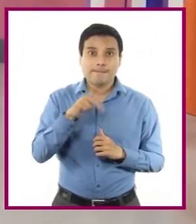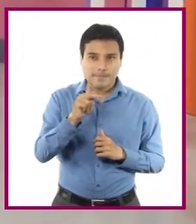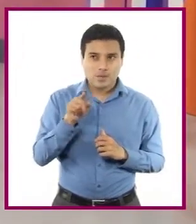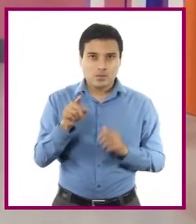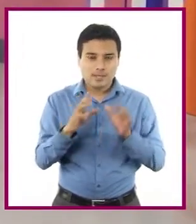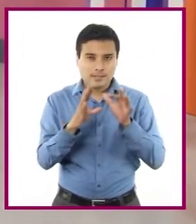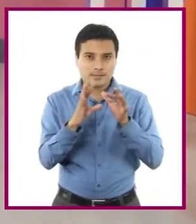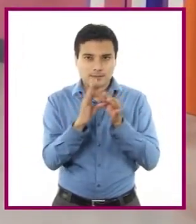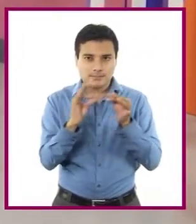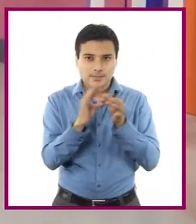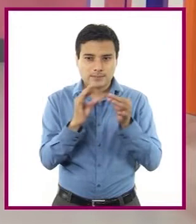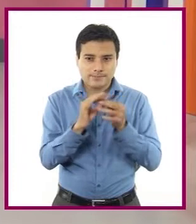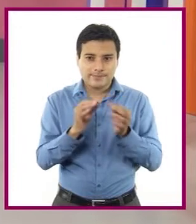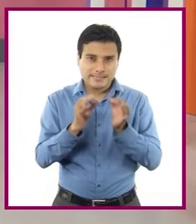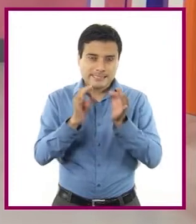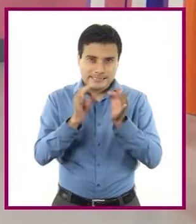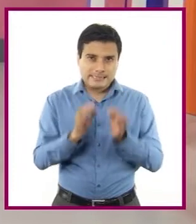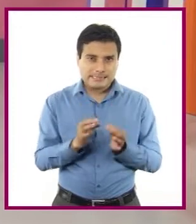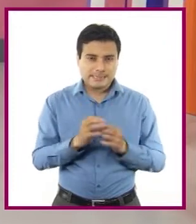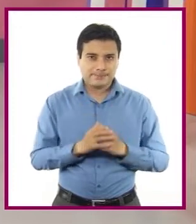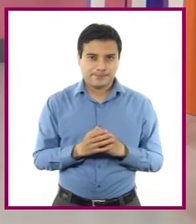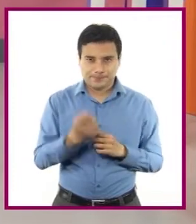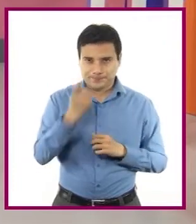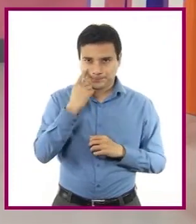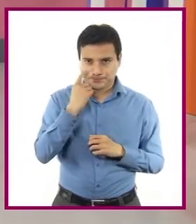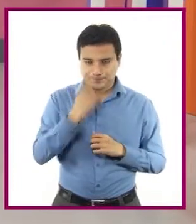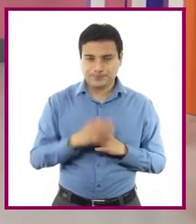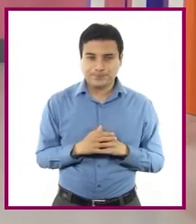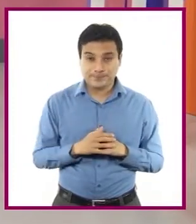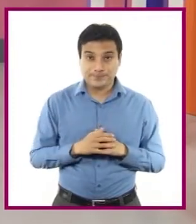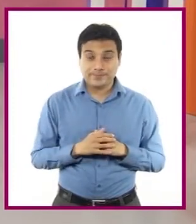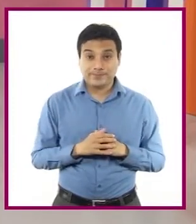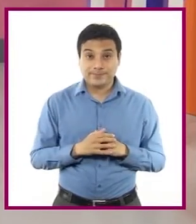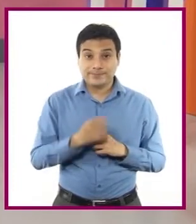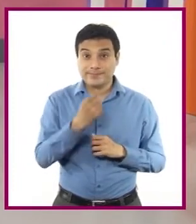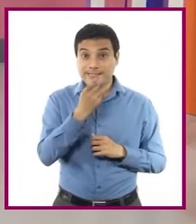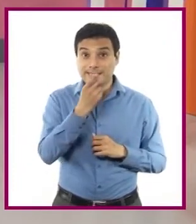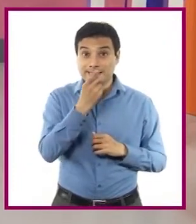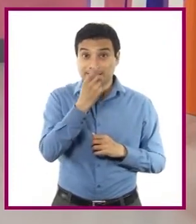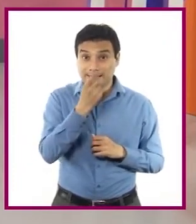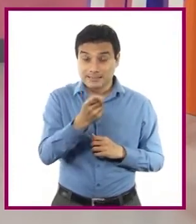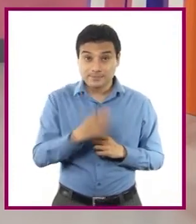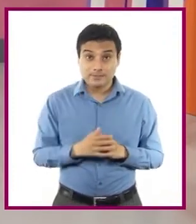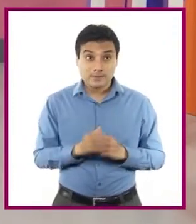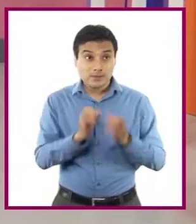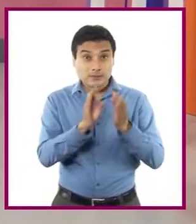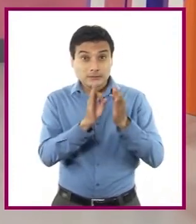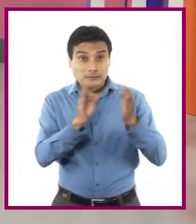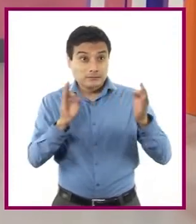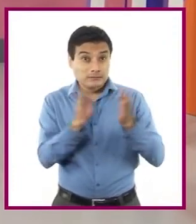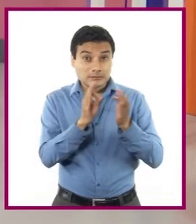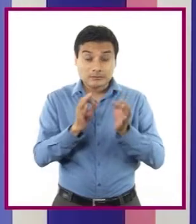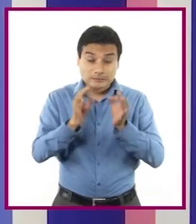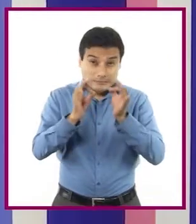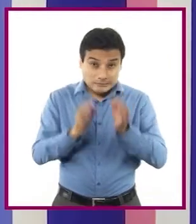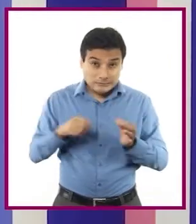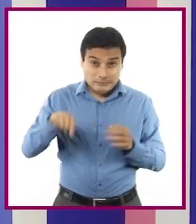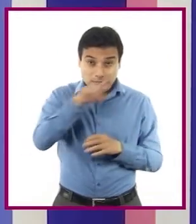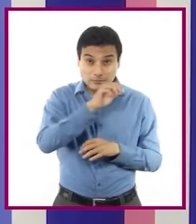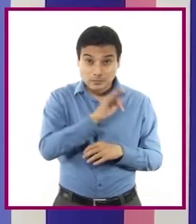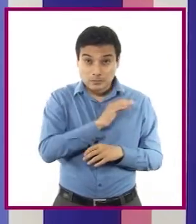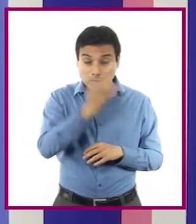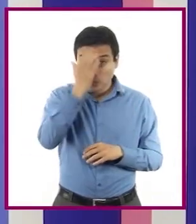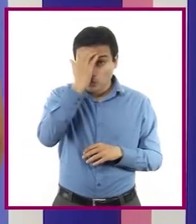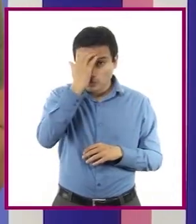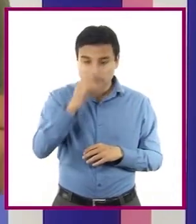la precisión referida nos permite ver que no podríamos tener una distancia exacta de su recorrido. Infiero